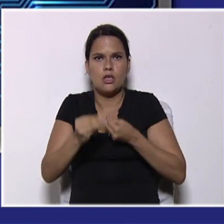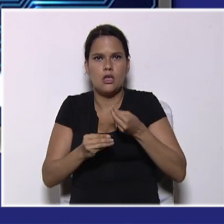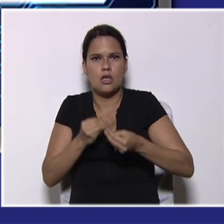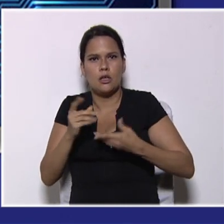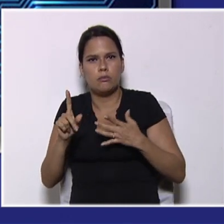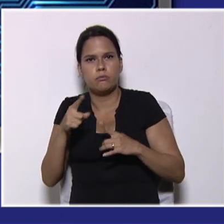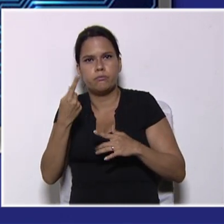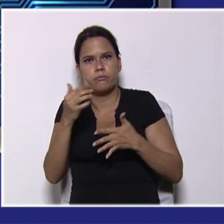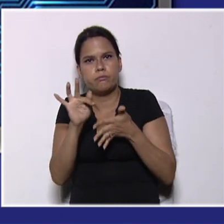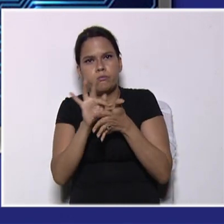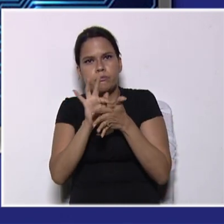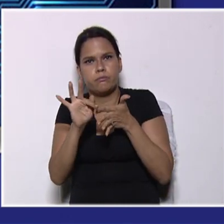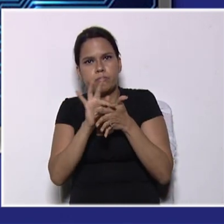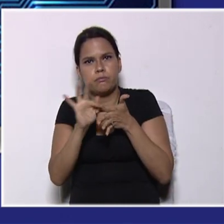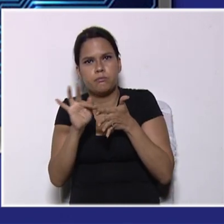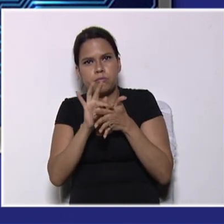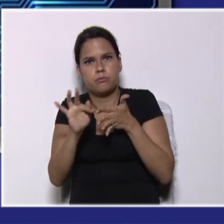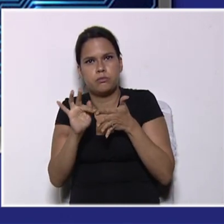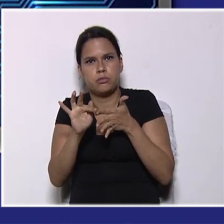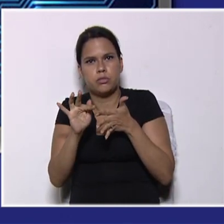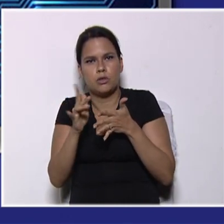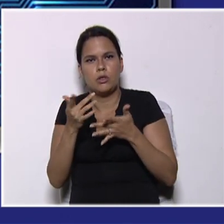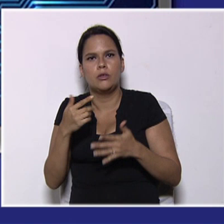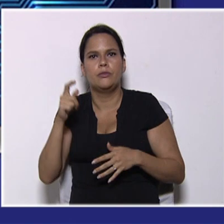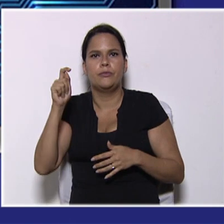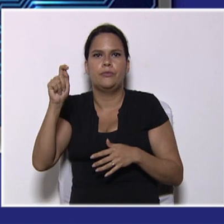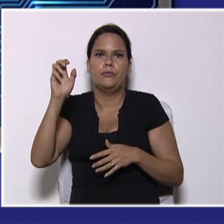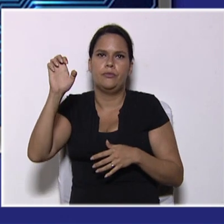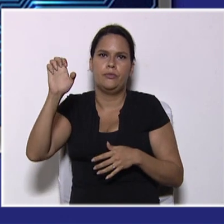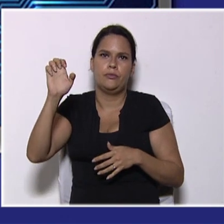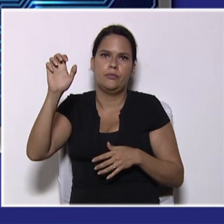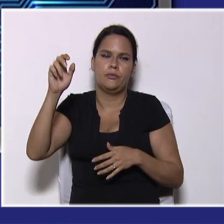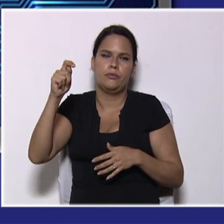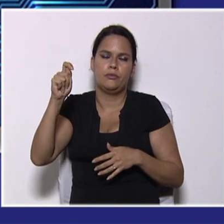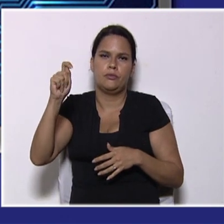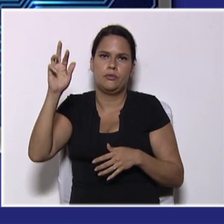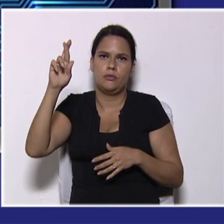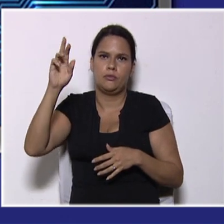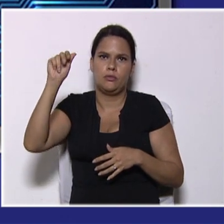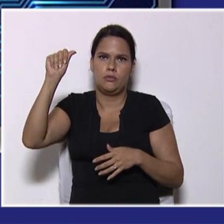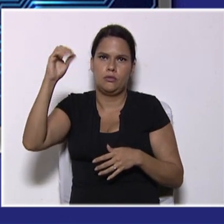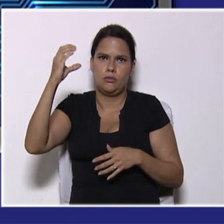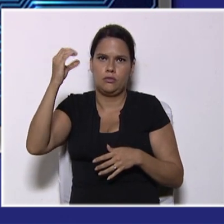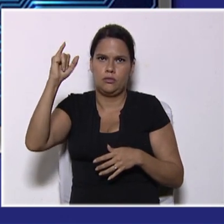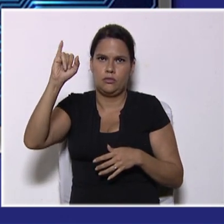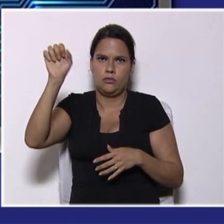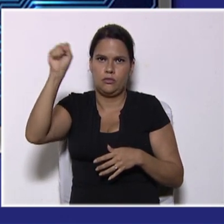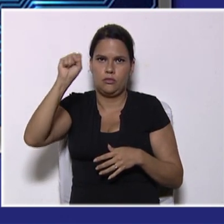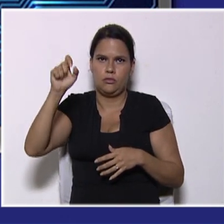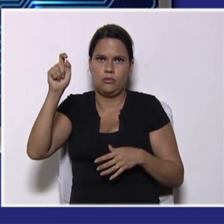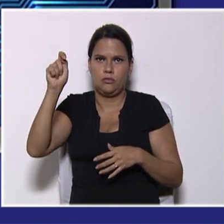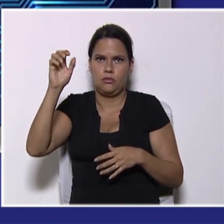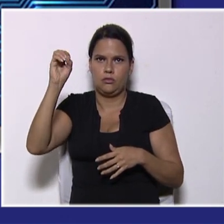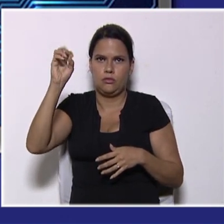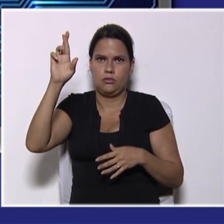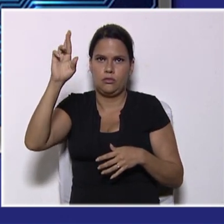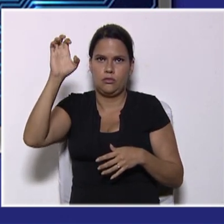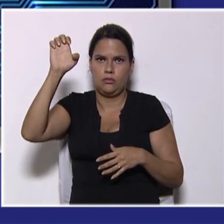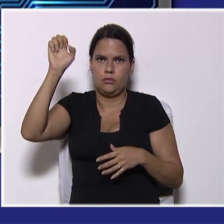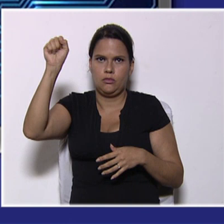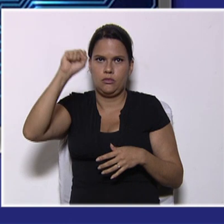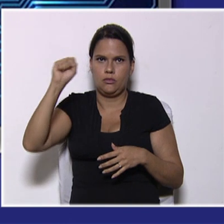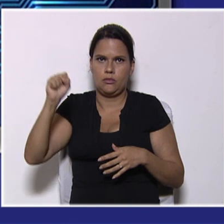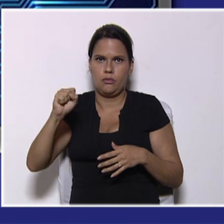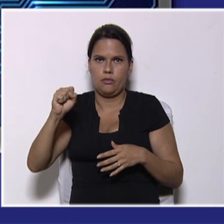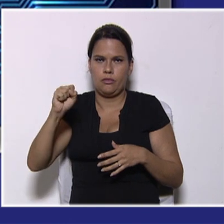de funcionamiento de los transistores, dispositivos electrónicos que tienen la posibilidad de funcionar